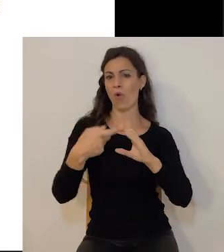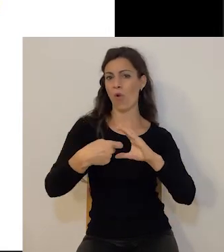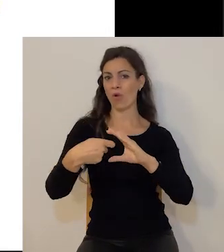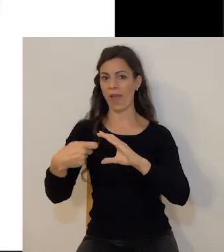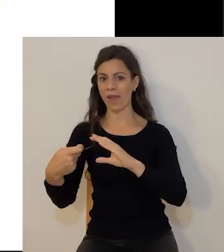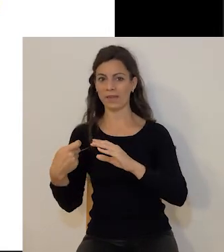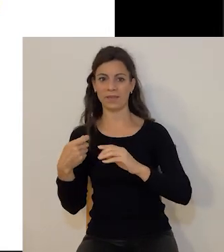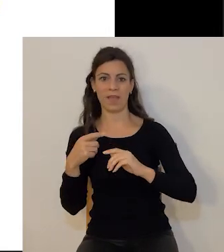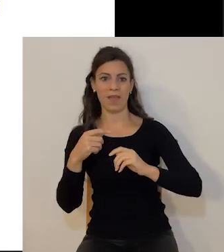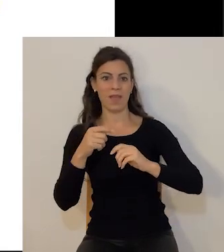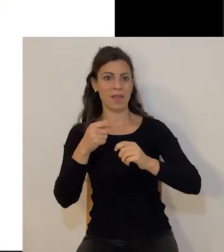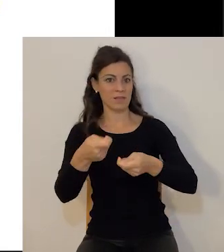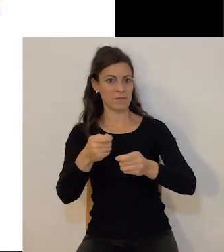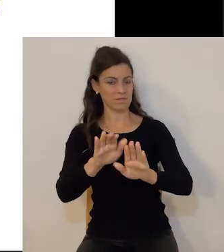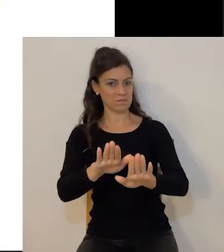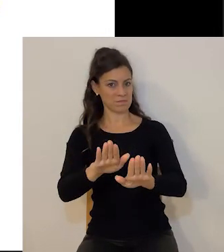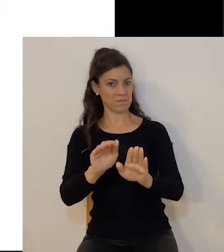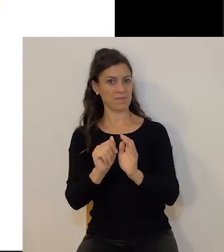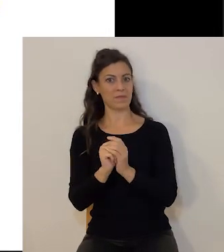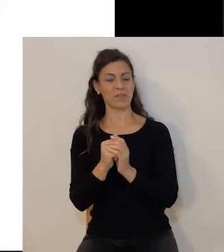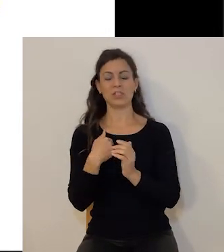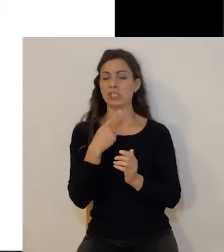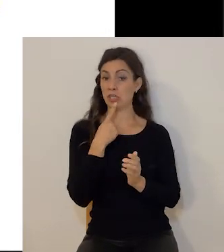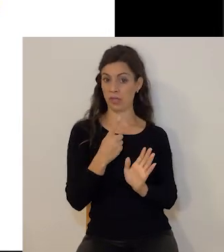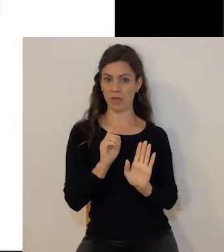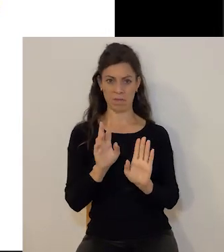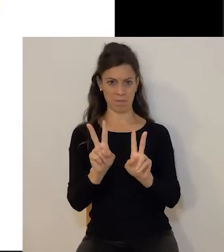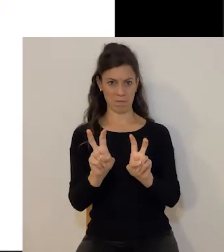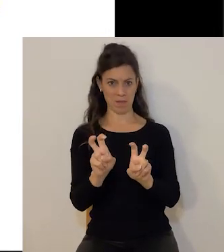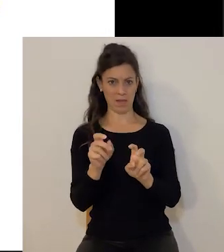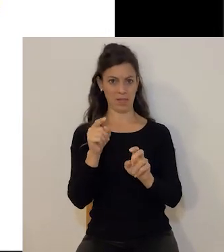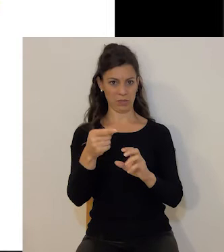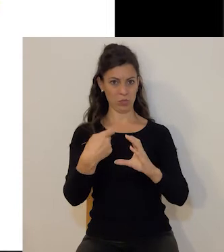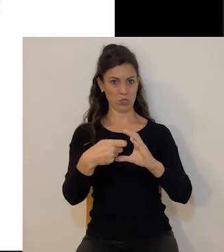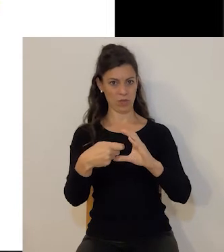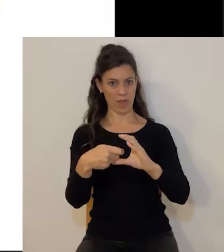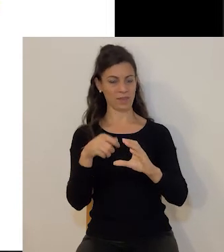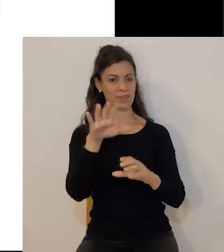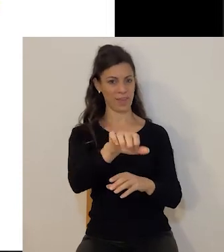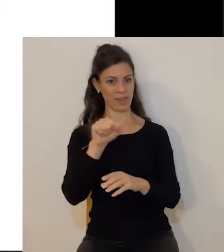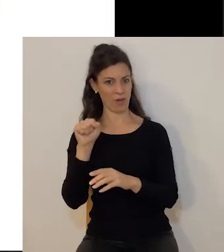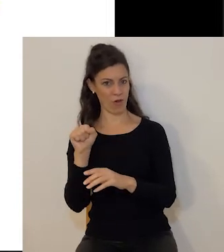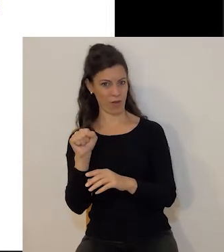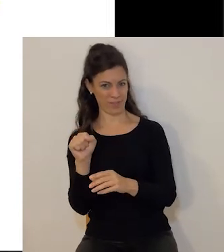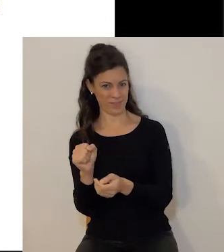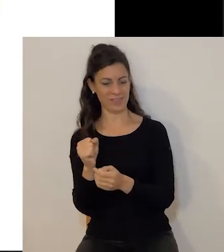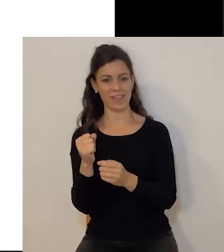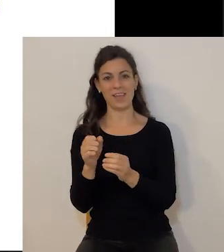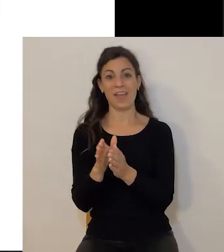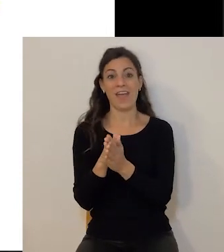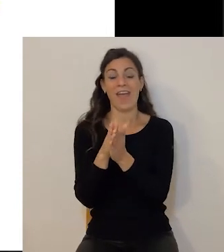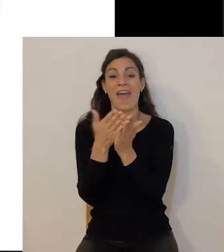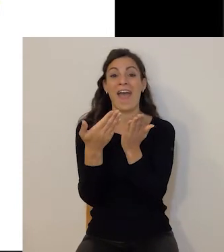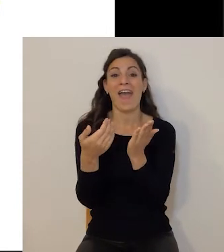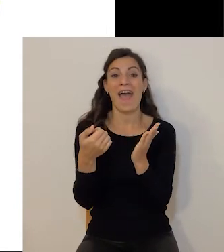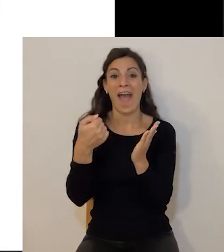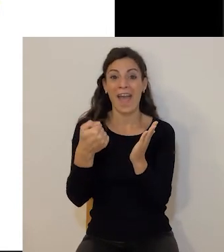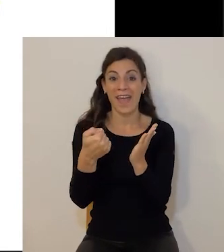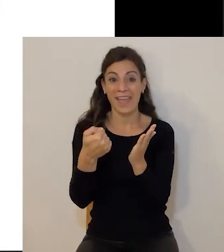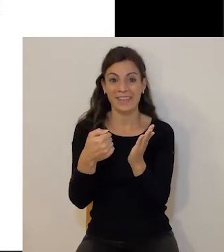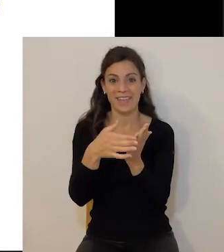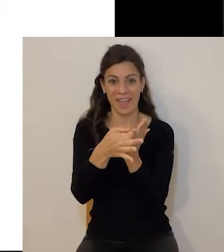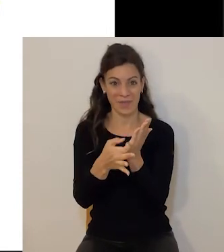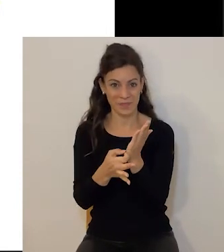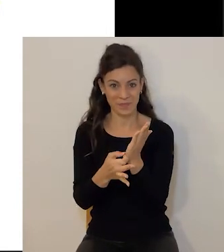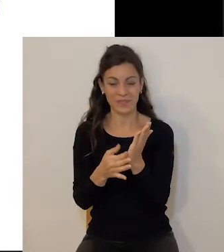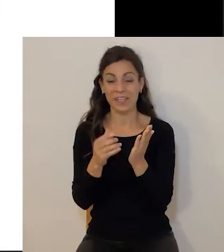cartas y entonces le digo, vale, llévatela, la pones en la agenda y cuando está haciendo